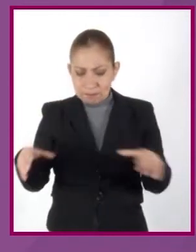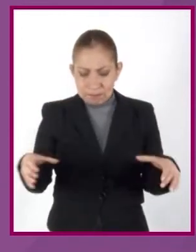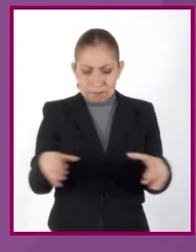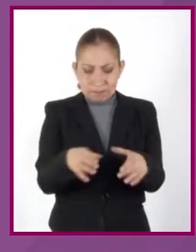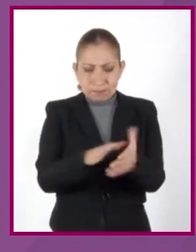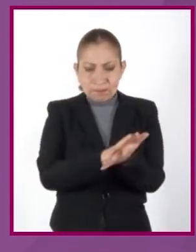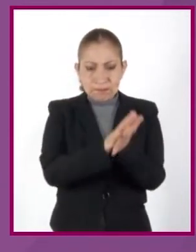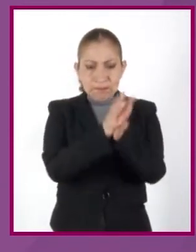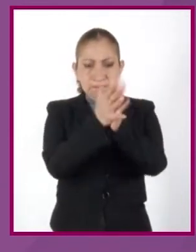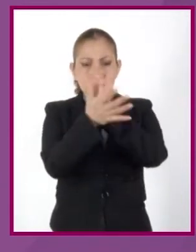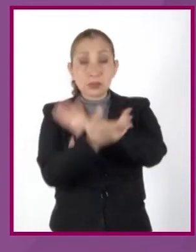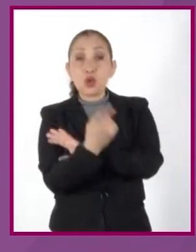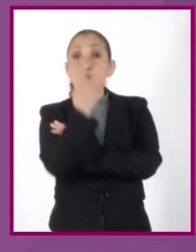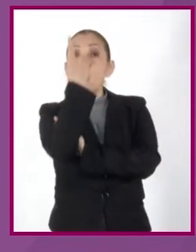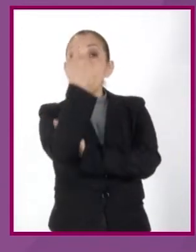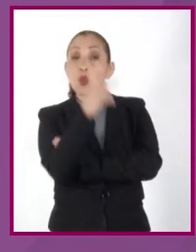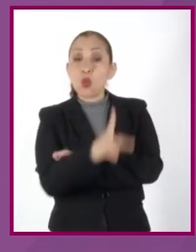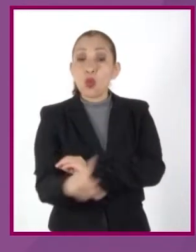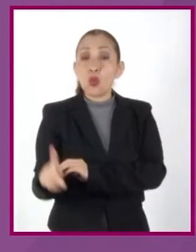Tam Irete.